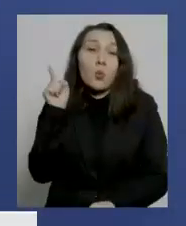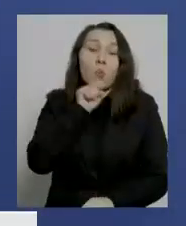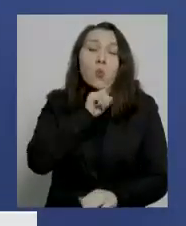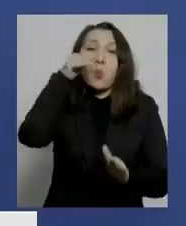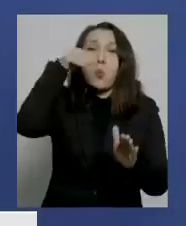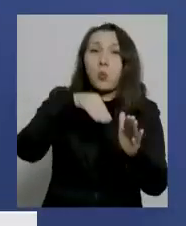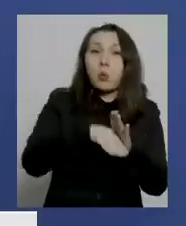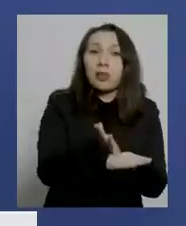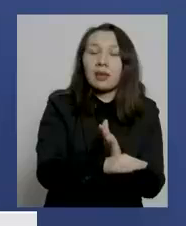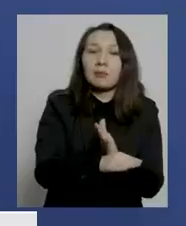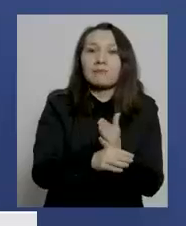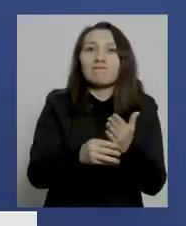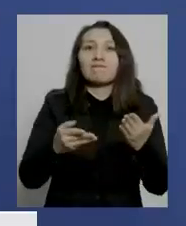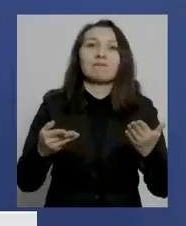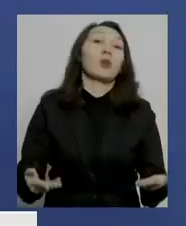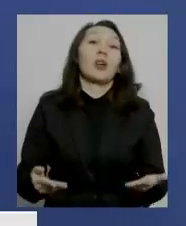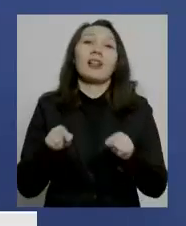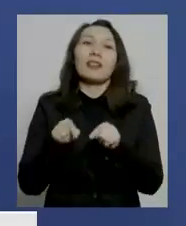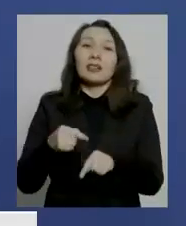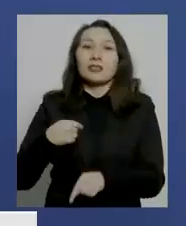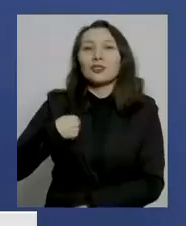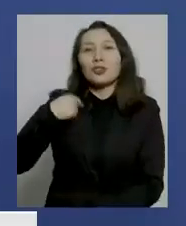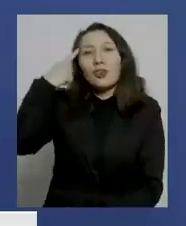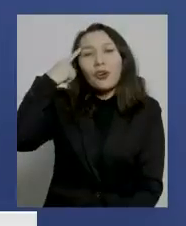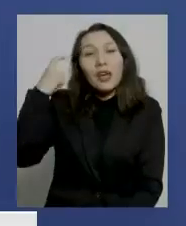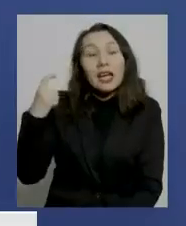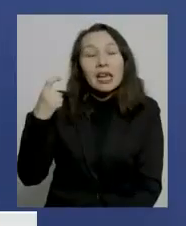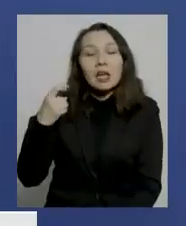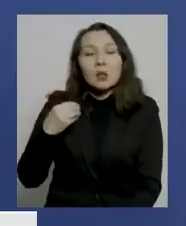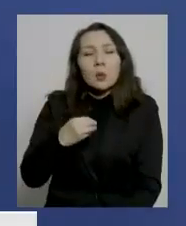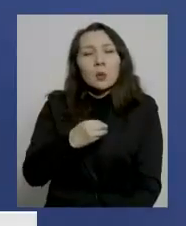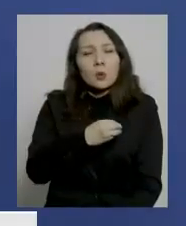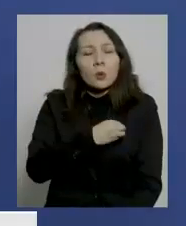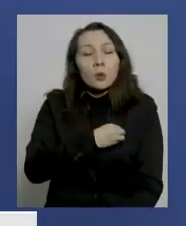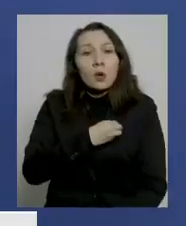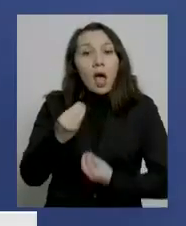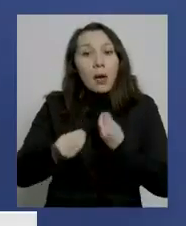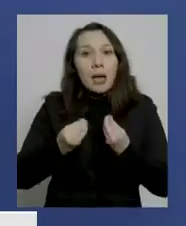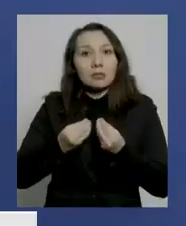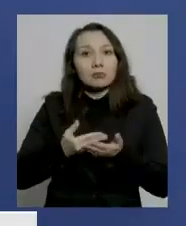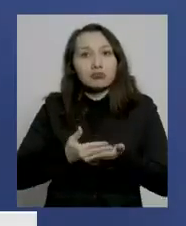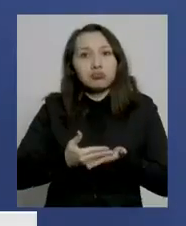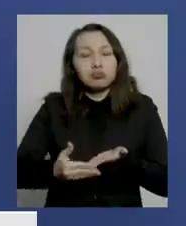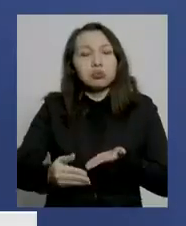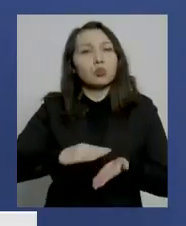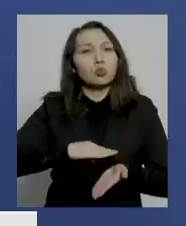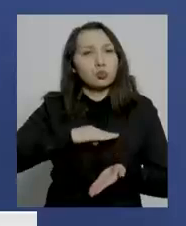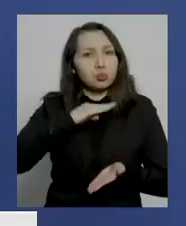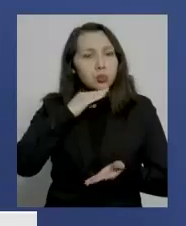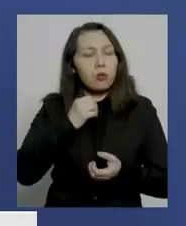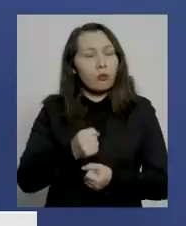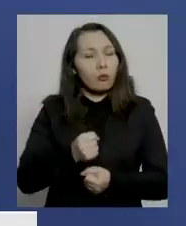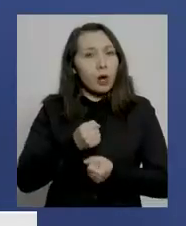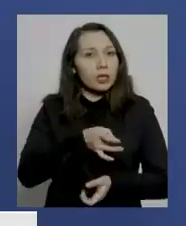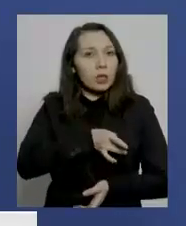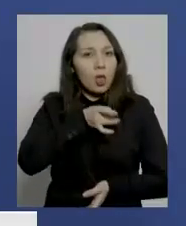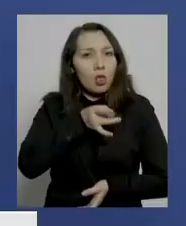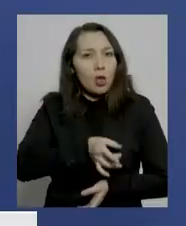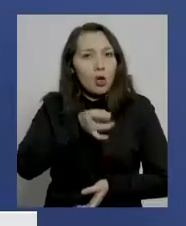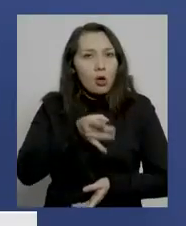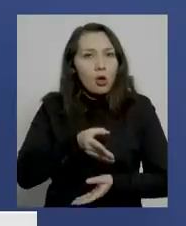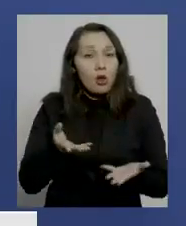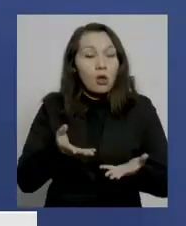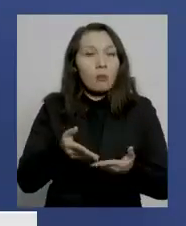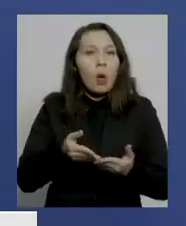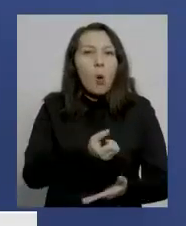final. Por lo tanto, yo creo que el peso de lo que se está viviendo es lo suficientemente fuerte para